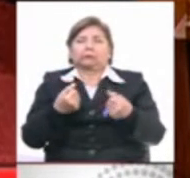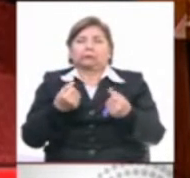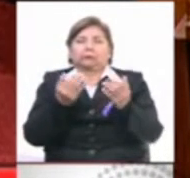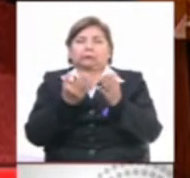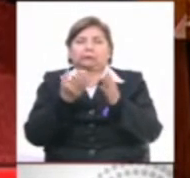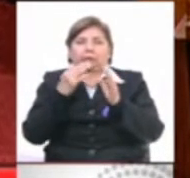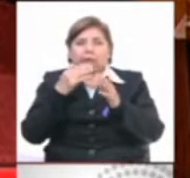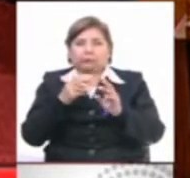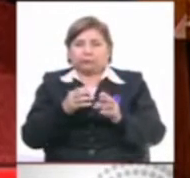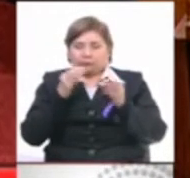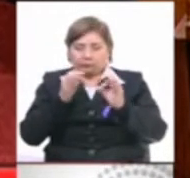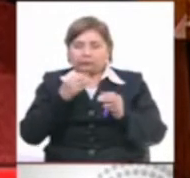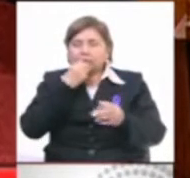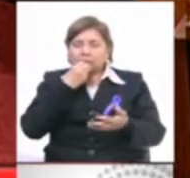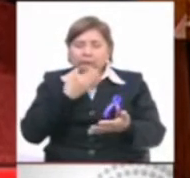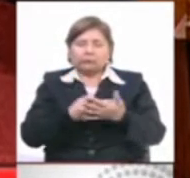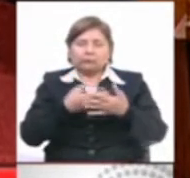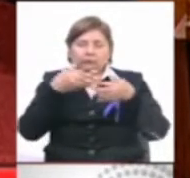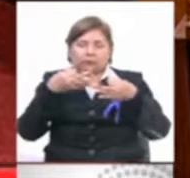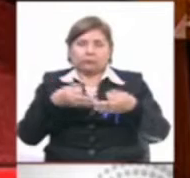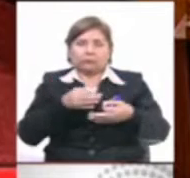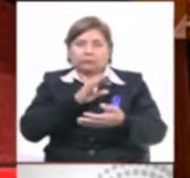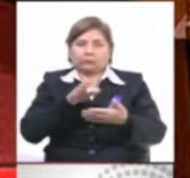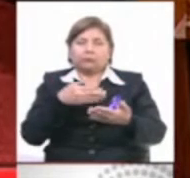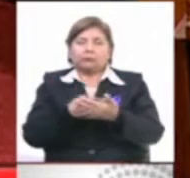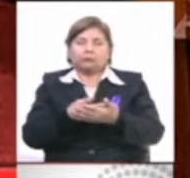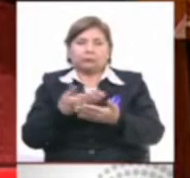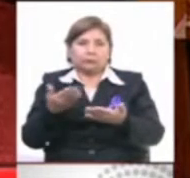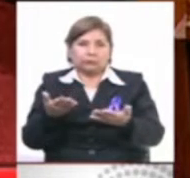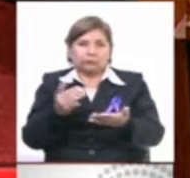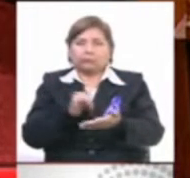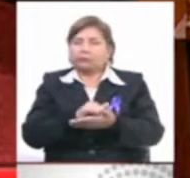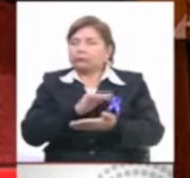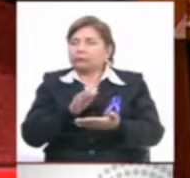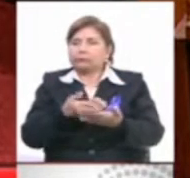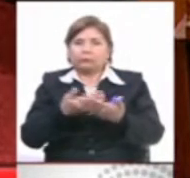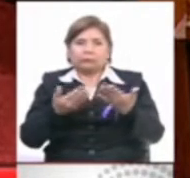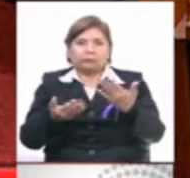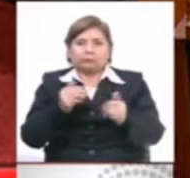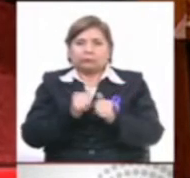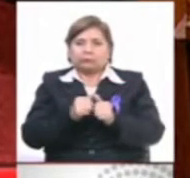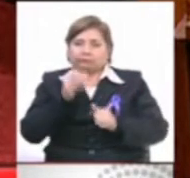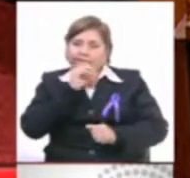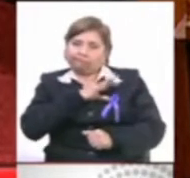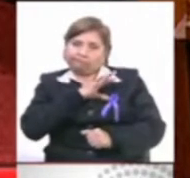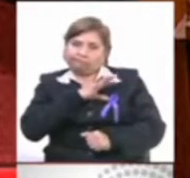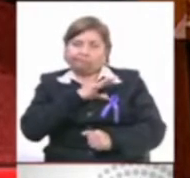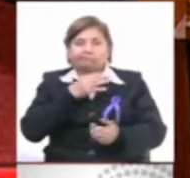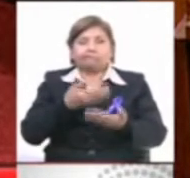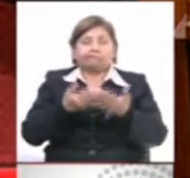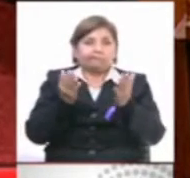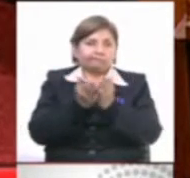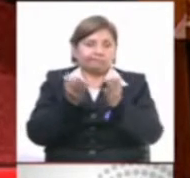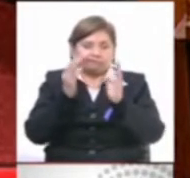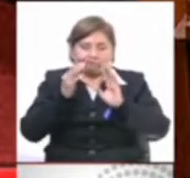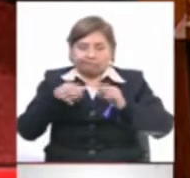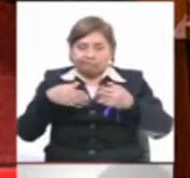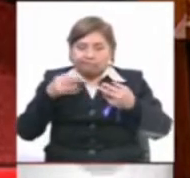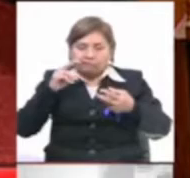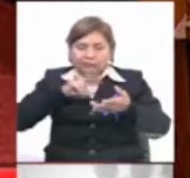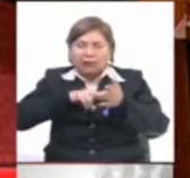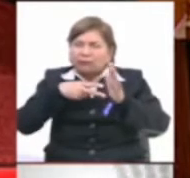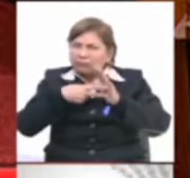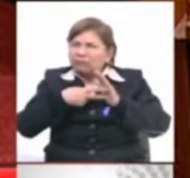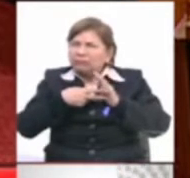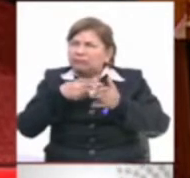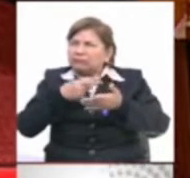de calidad sean una realidad para todos y todas, donde las mejoras en el bienestar y la educación se traduzcan en un